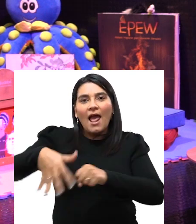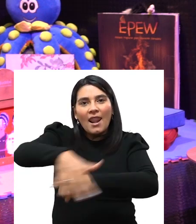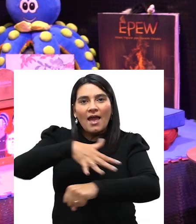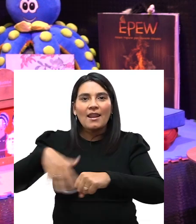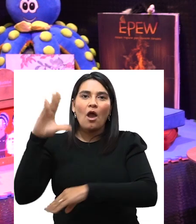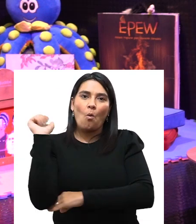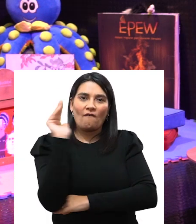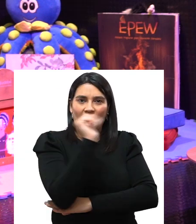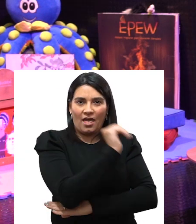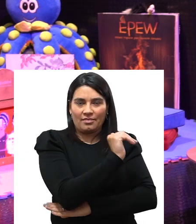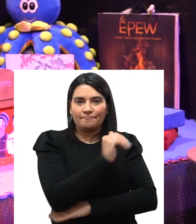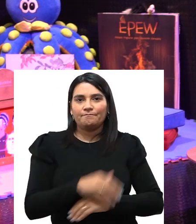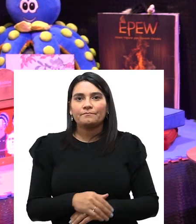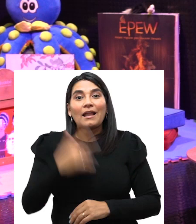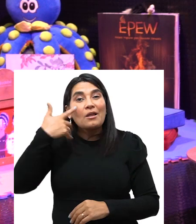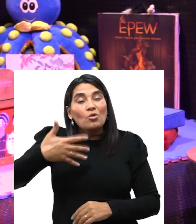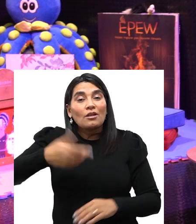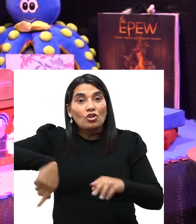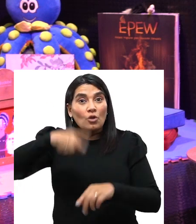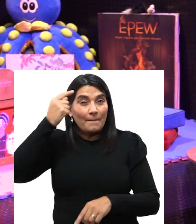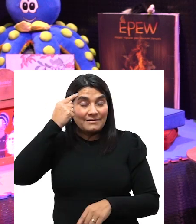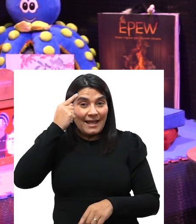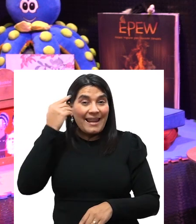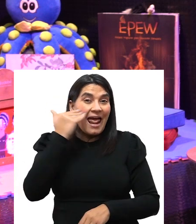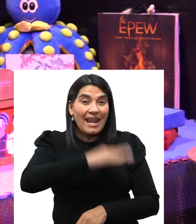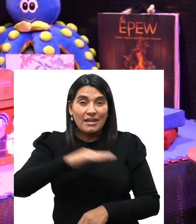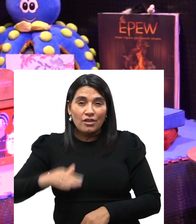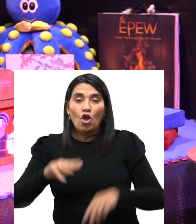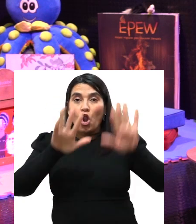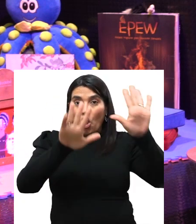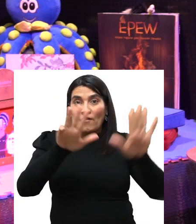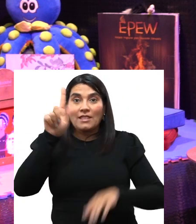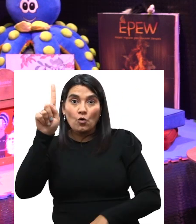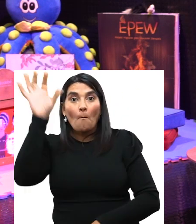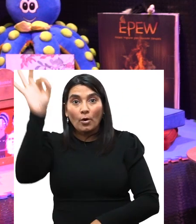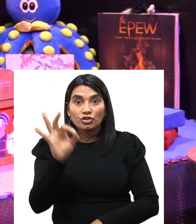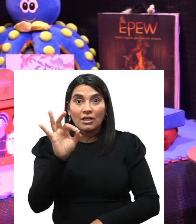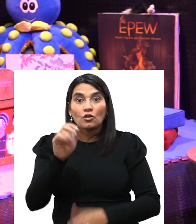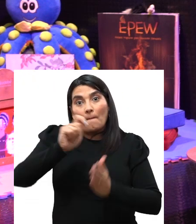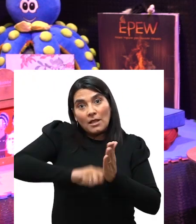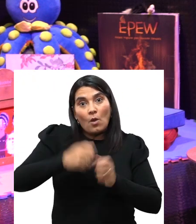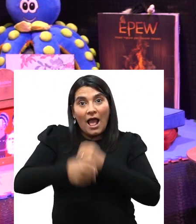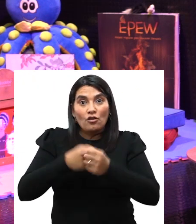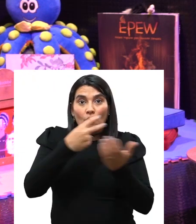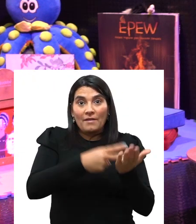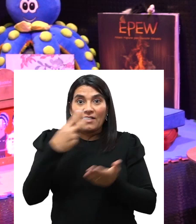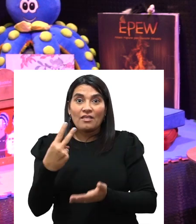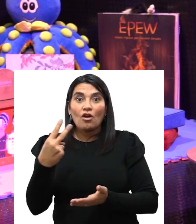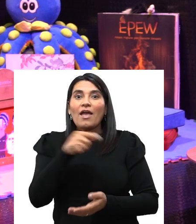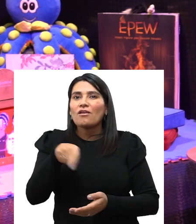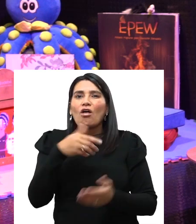Es importante destacar que un 91% de los niños y niñas matriculados durante el año 2022 se encontraban en un tramo